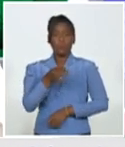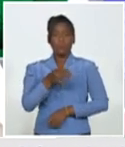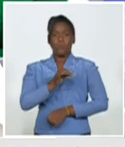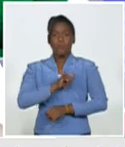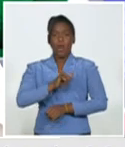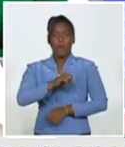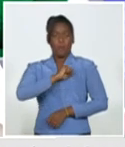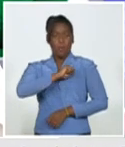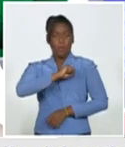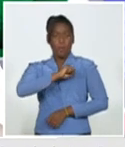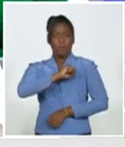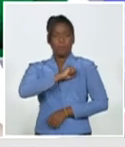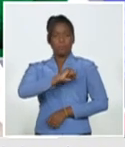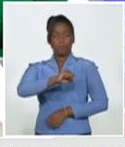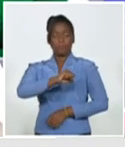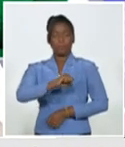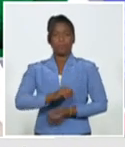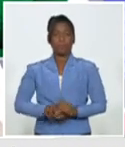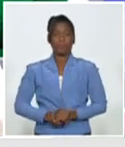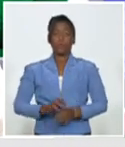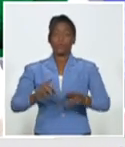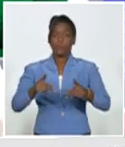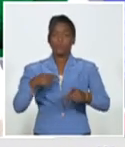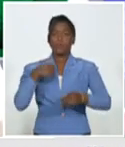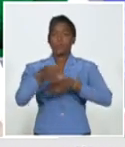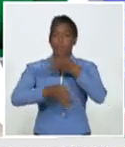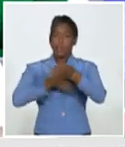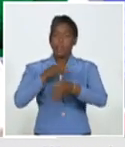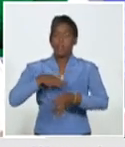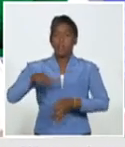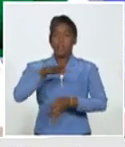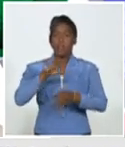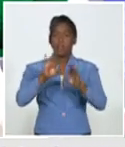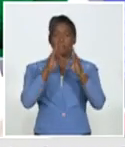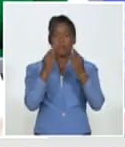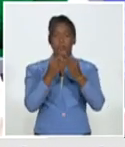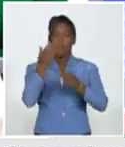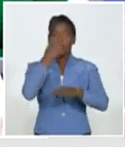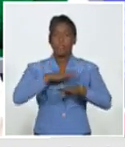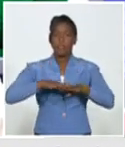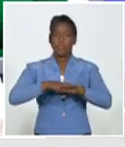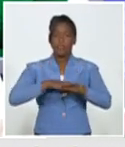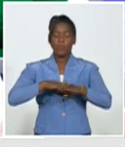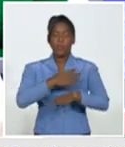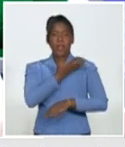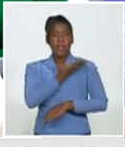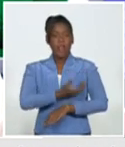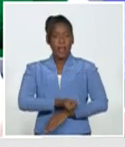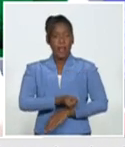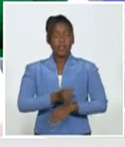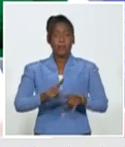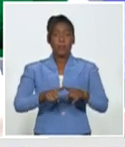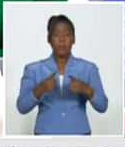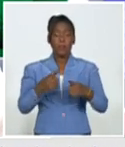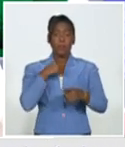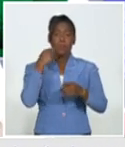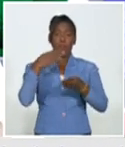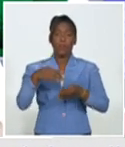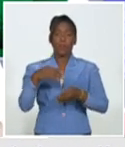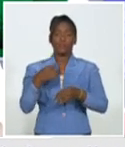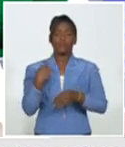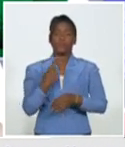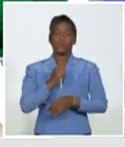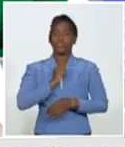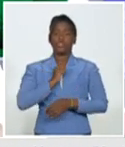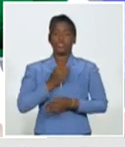Nuevamente reiteramos nuestras condolencias, lamentamos mucho y Si algún mensaje